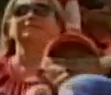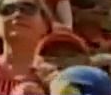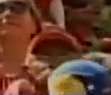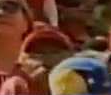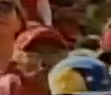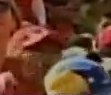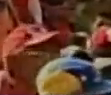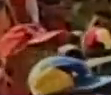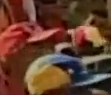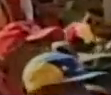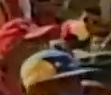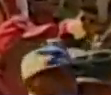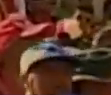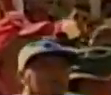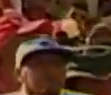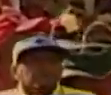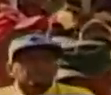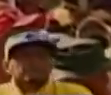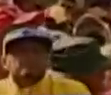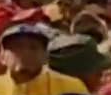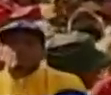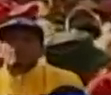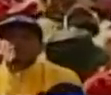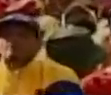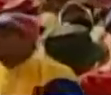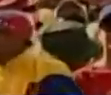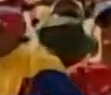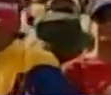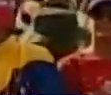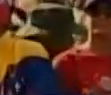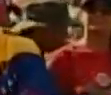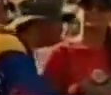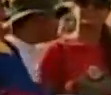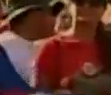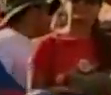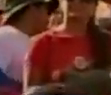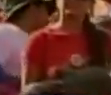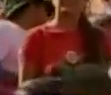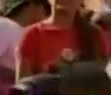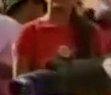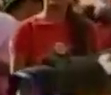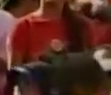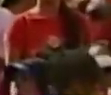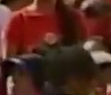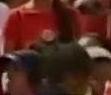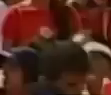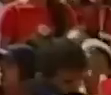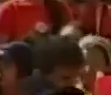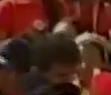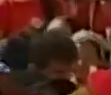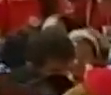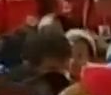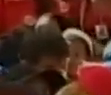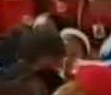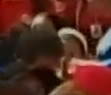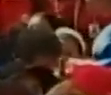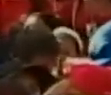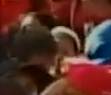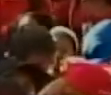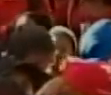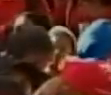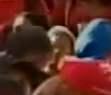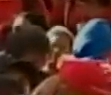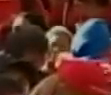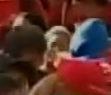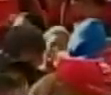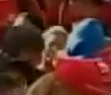Y debemos estar dispuestos en este momento, cuando la guerra económica va sobre la comida de nuestro pueblo, de tener una escuela